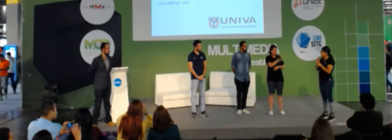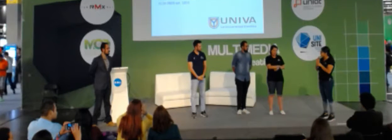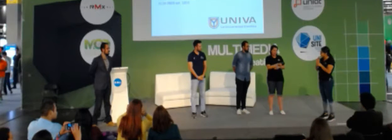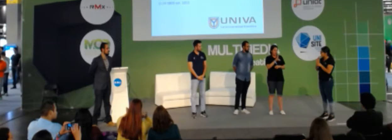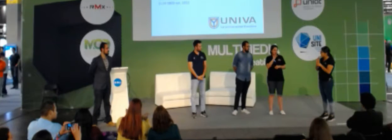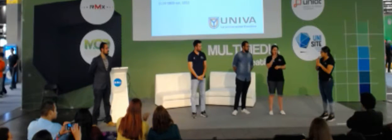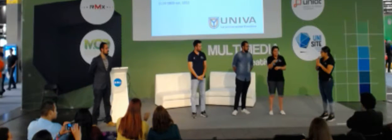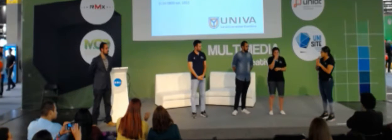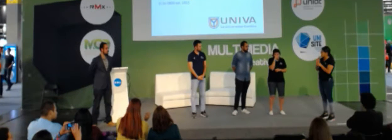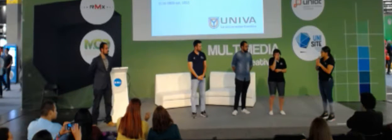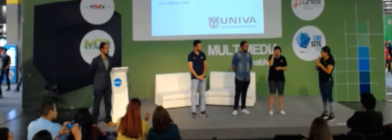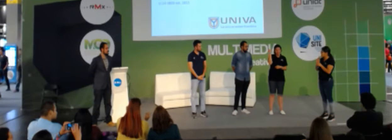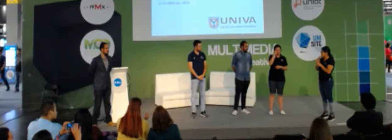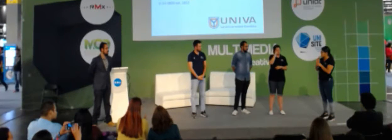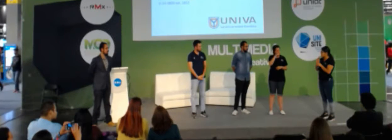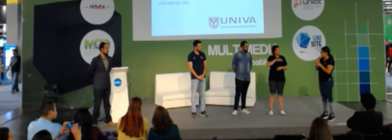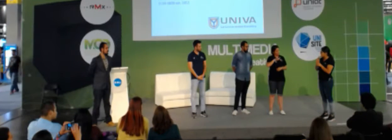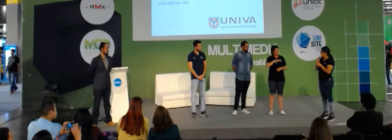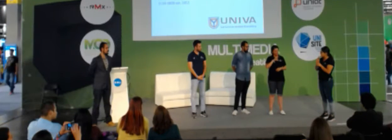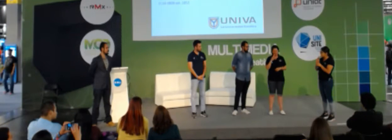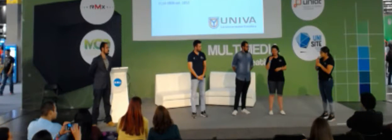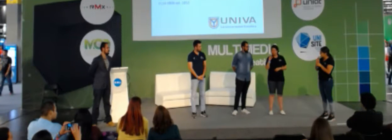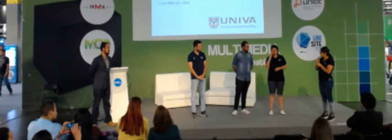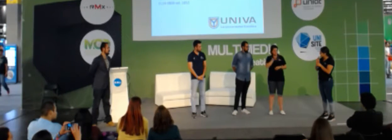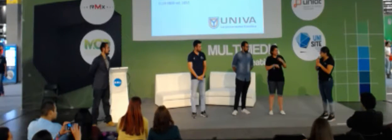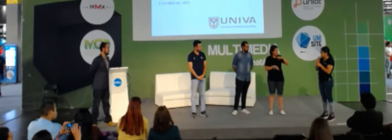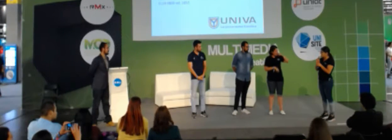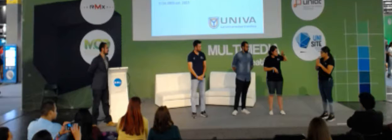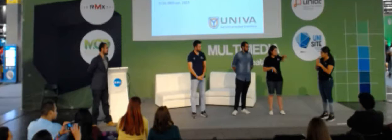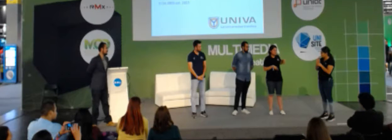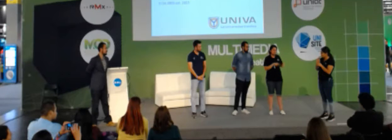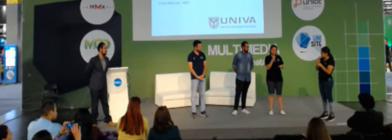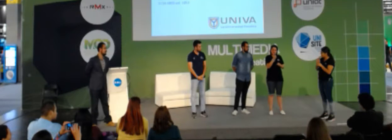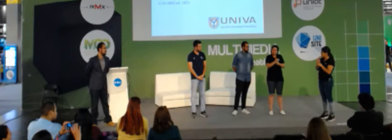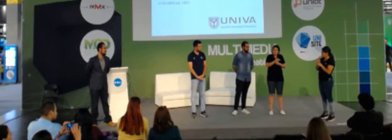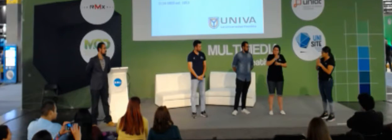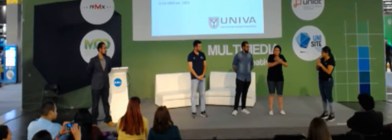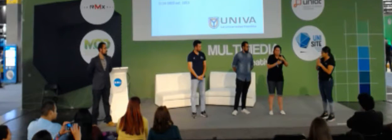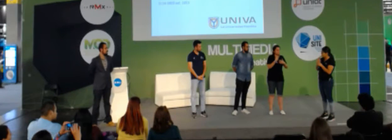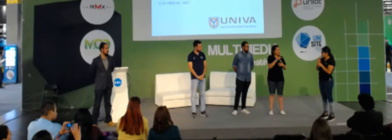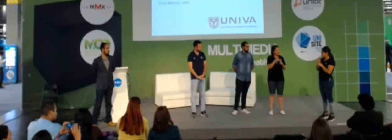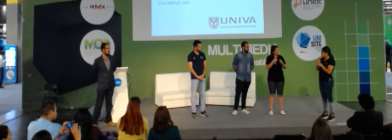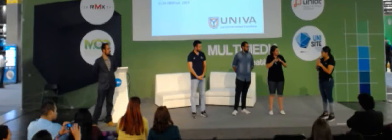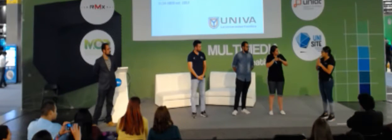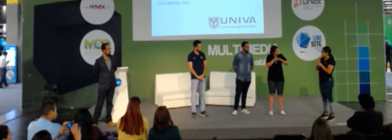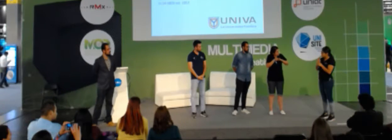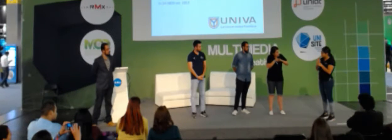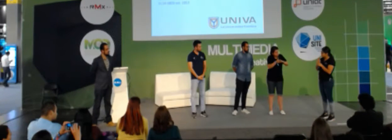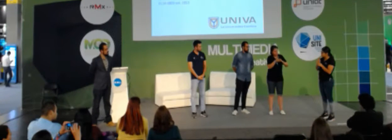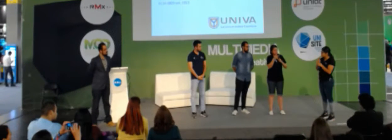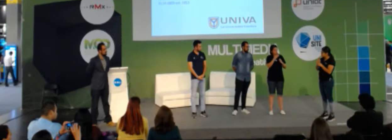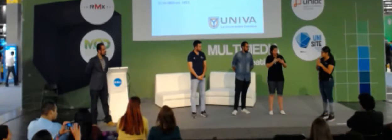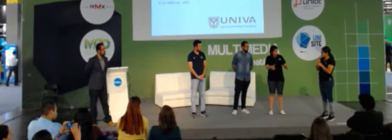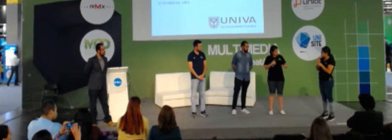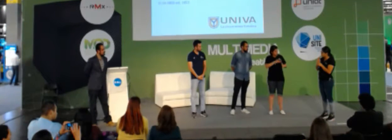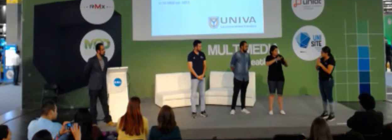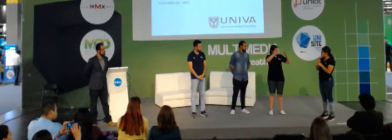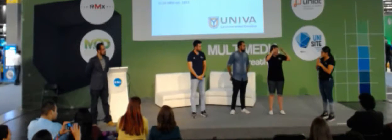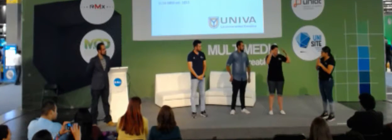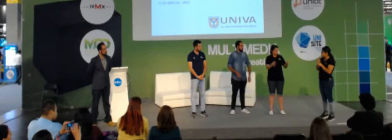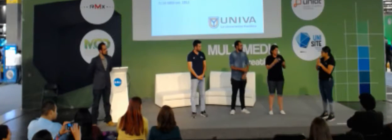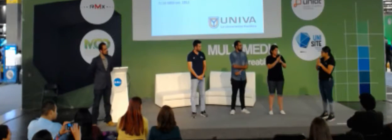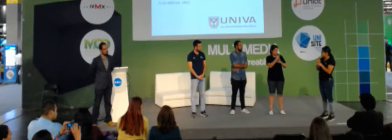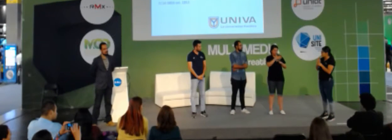y hay mucha gente que ha empezado a conocerlo, no ha sido fácil tampoco para mí ni para mis compañeros, hemos estado sufriendo pero no